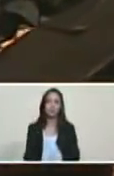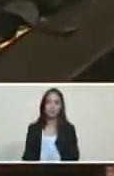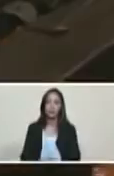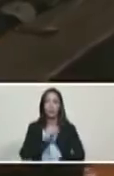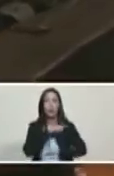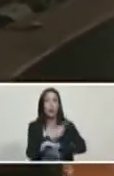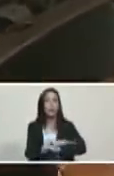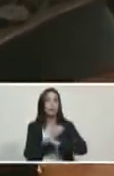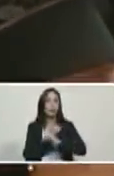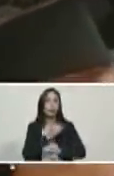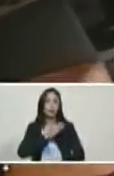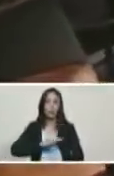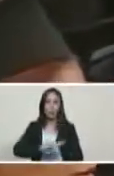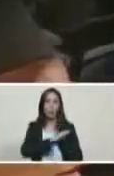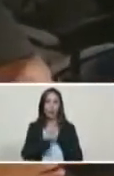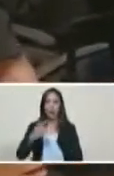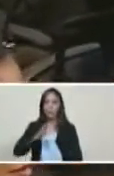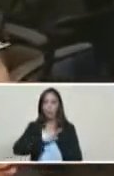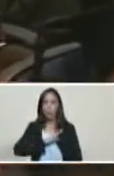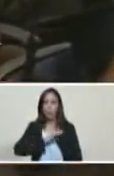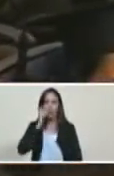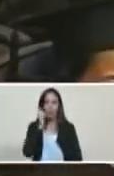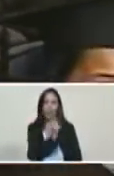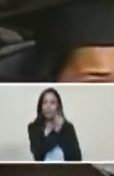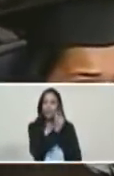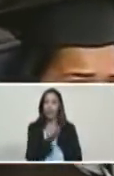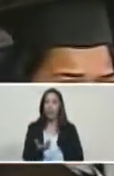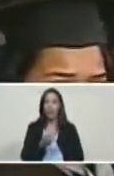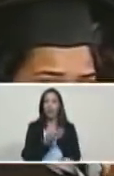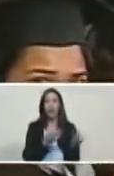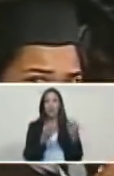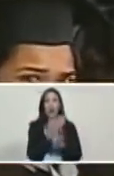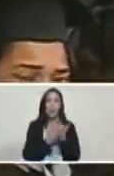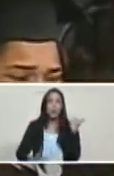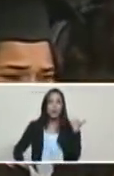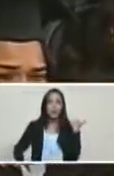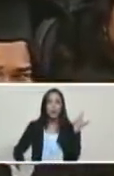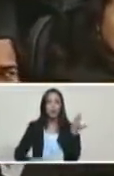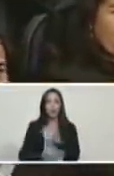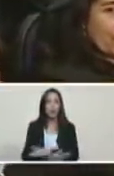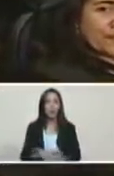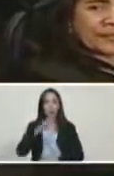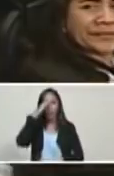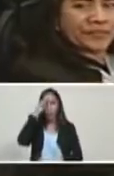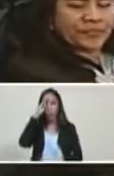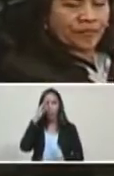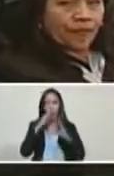fuerza moral de la Cuba, de Fidel, de Raúl, de la Cuba de Martí.